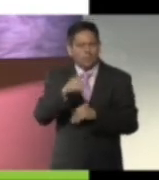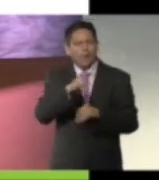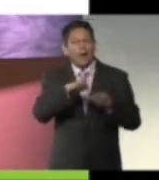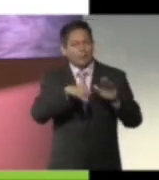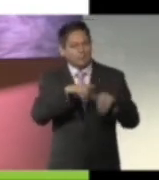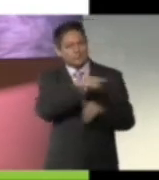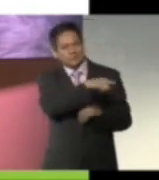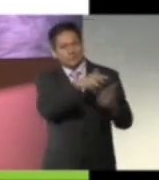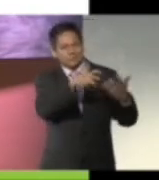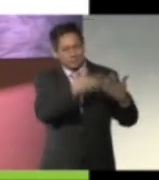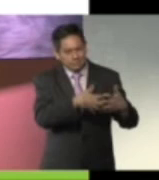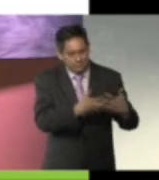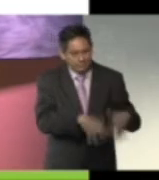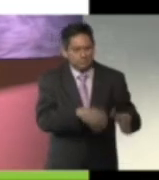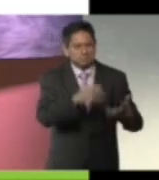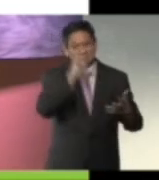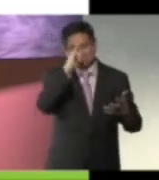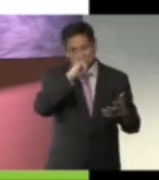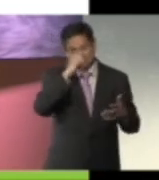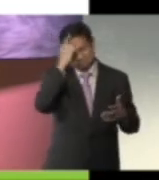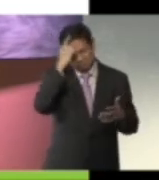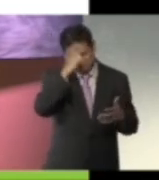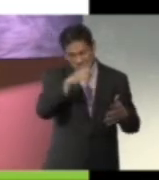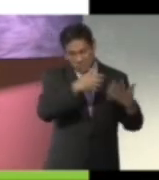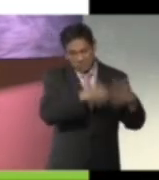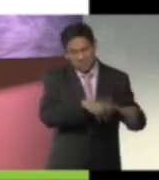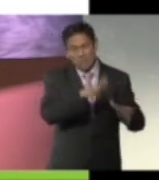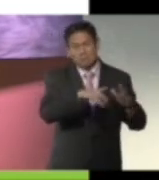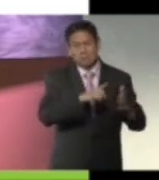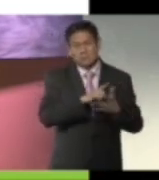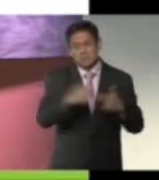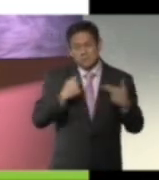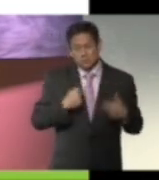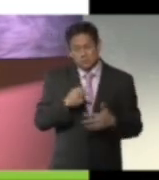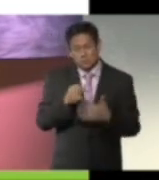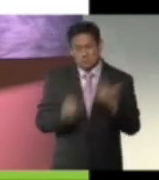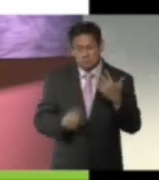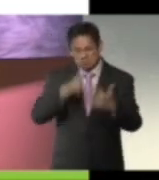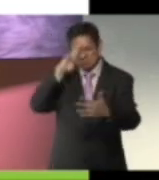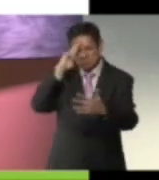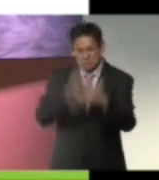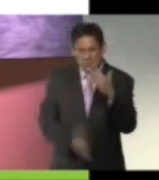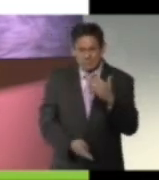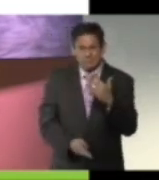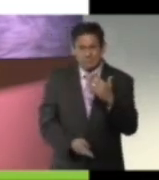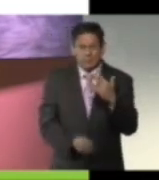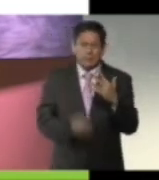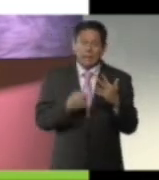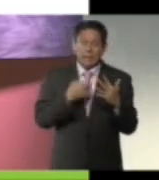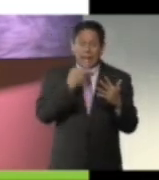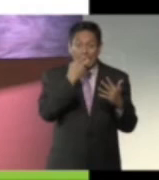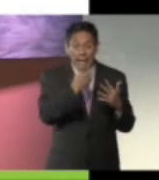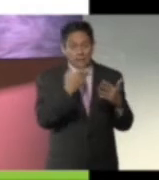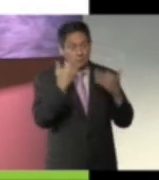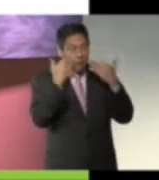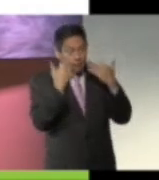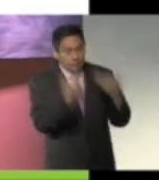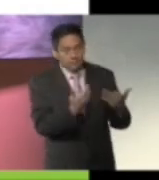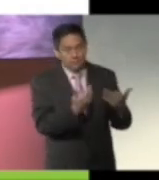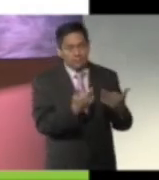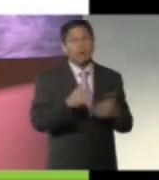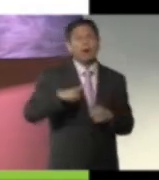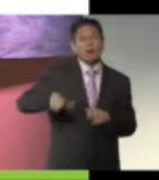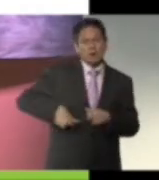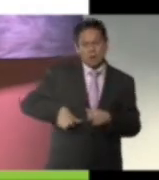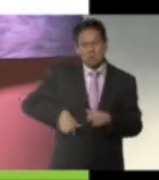las empresas, pueden violar los derechos humanos. Y nosotros viendo… El Estado tiene que ver que se cumplan